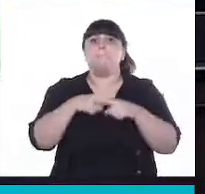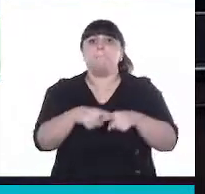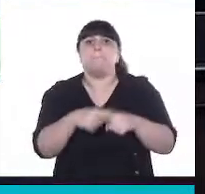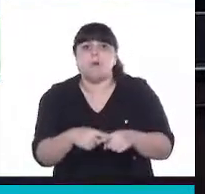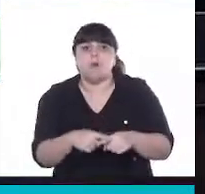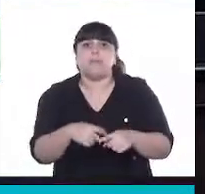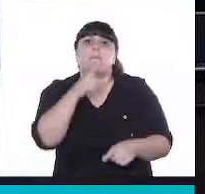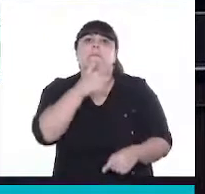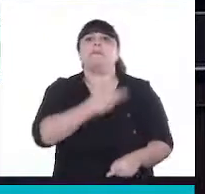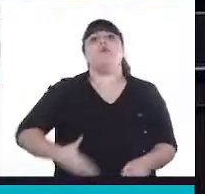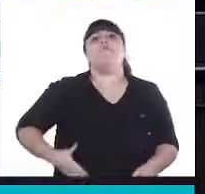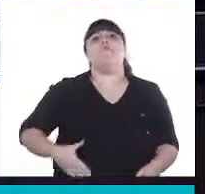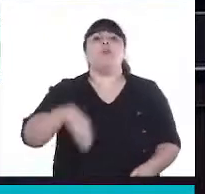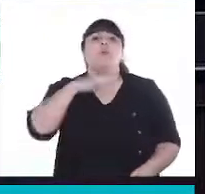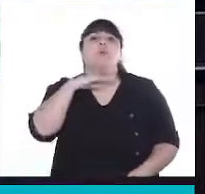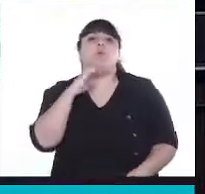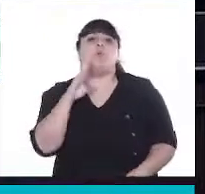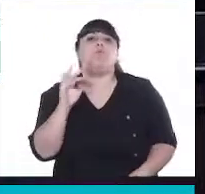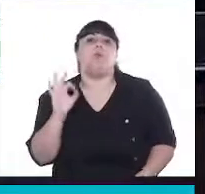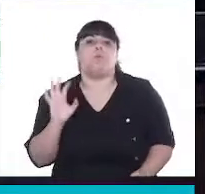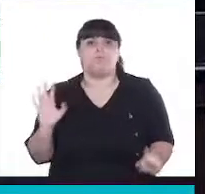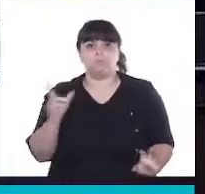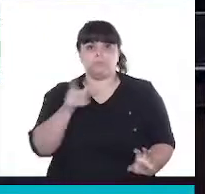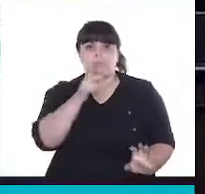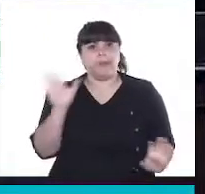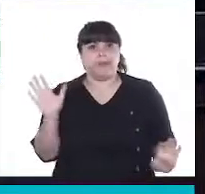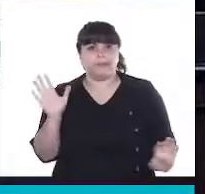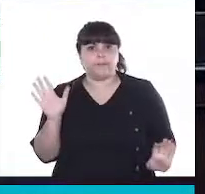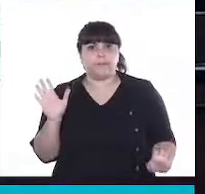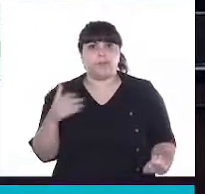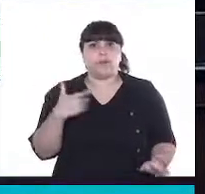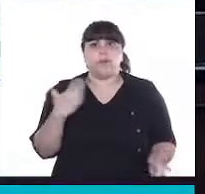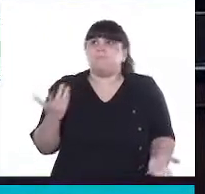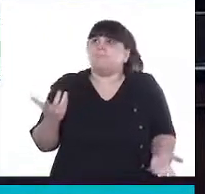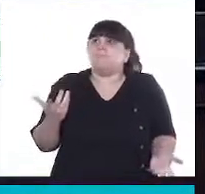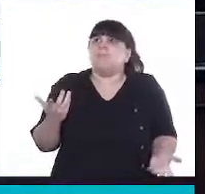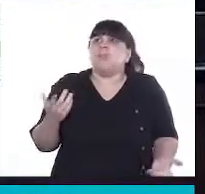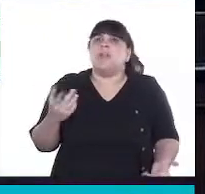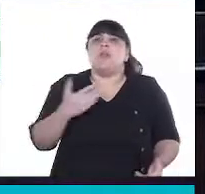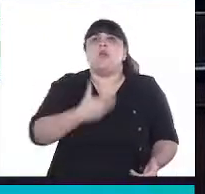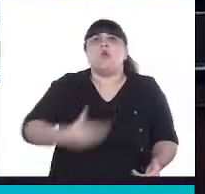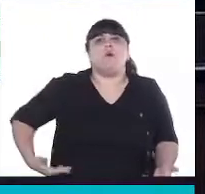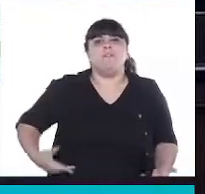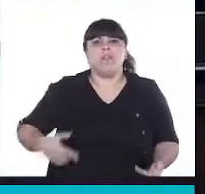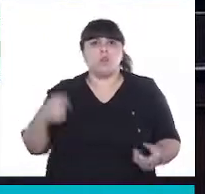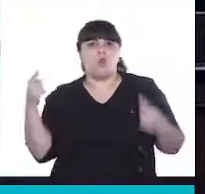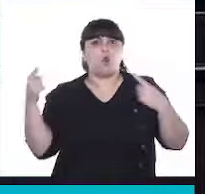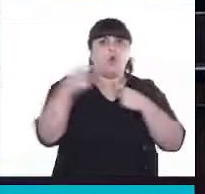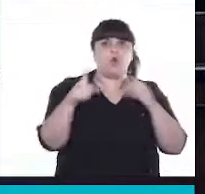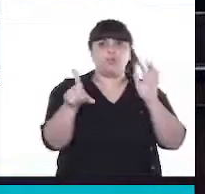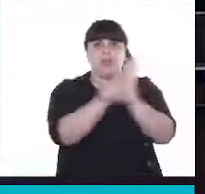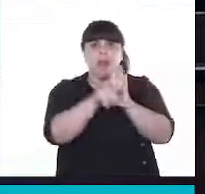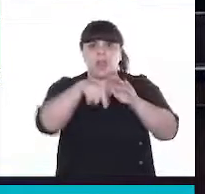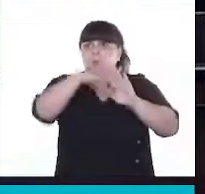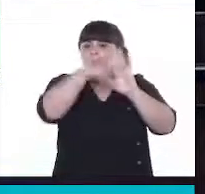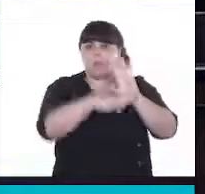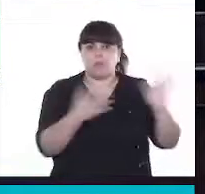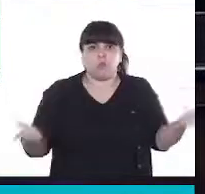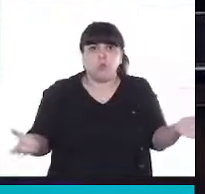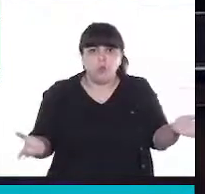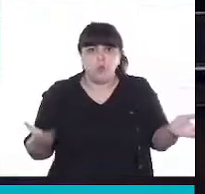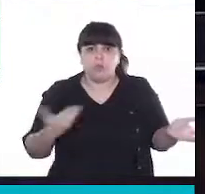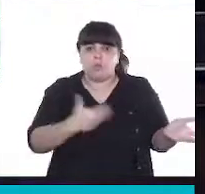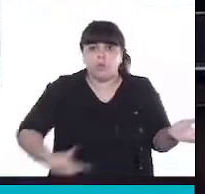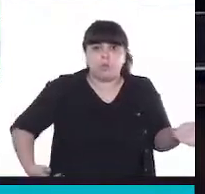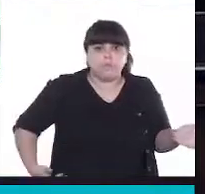bobo señor presidente estamos ante un gobierno que viola su propio protocolo este protocolo del gobierno viene dos veces